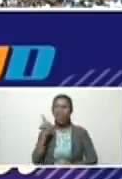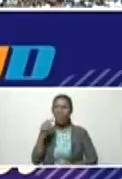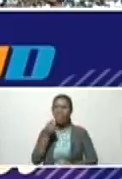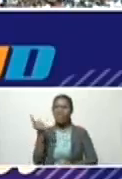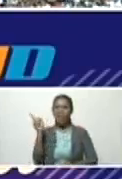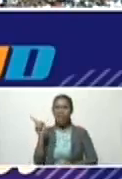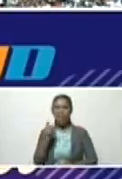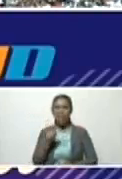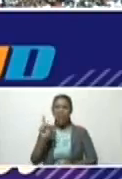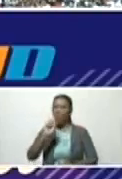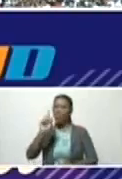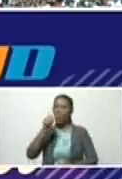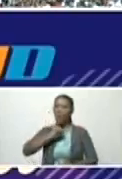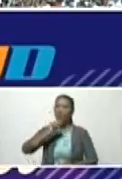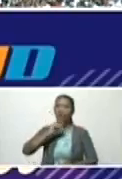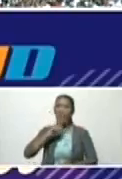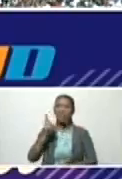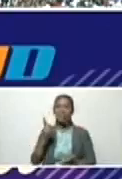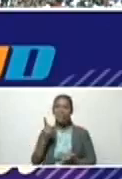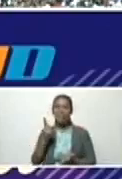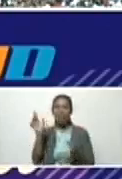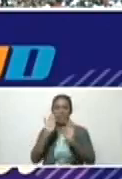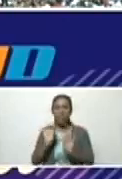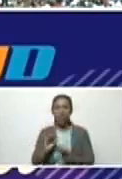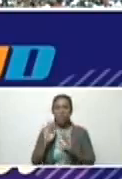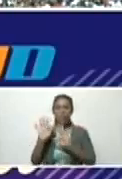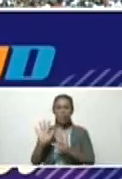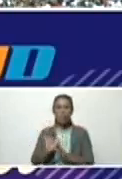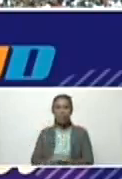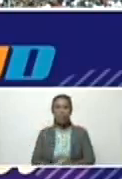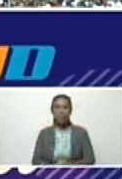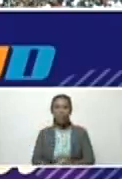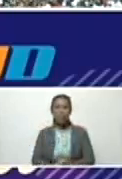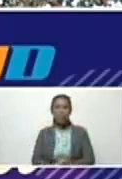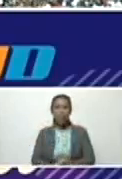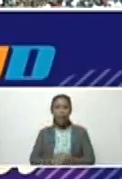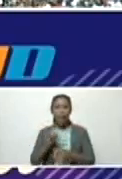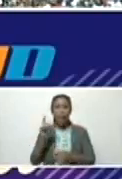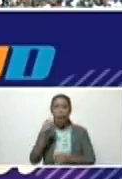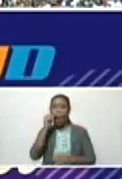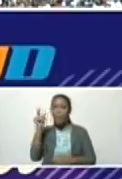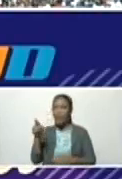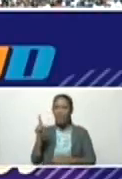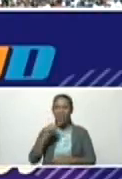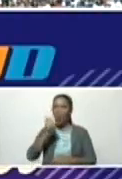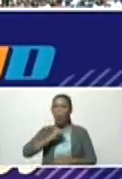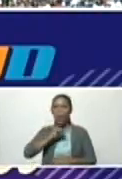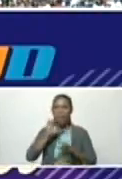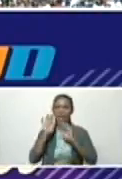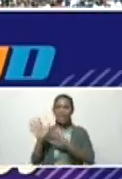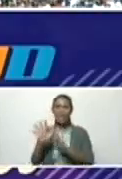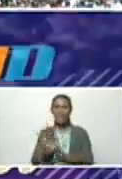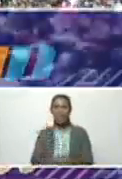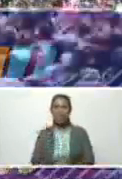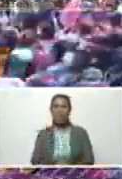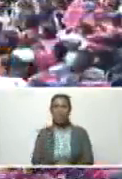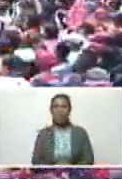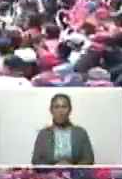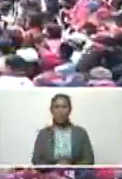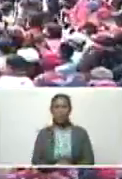ella. Conde del Guácharo no nos aguanta la mecha. El Conde del Guácharo no nos aguanta esta mecha.